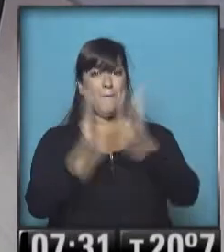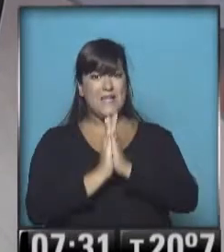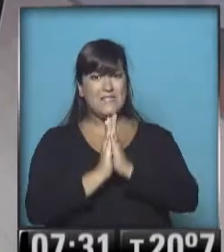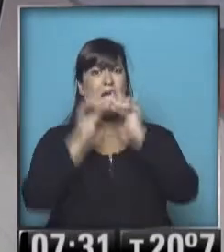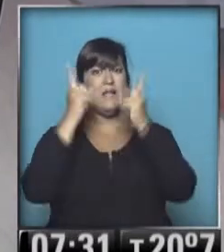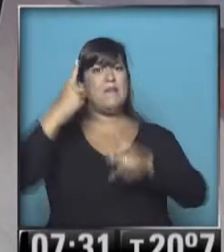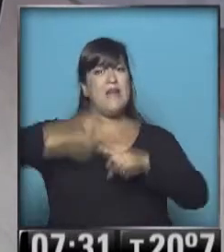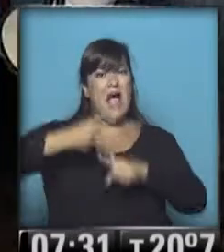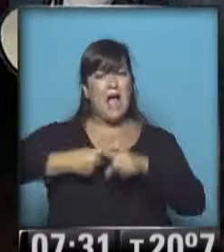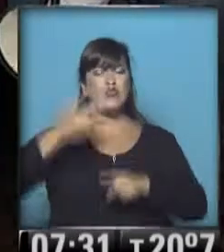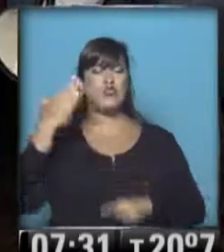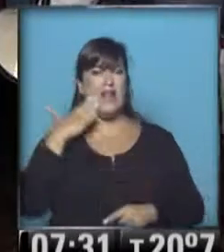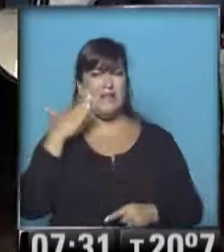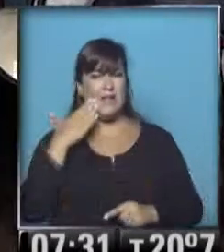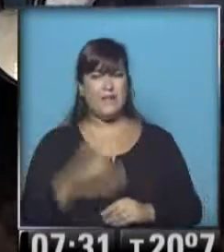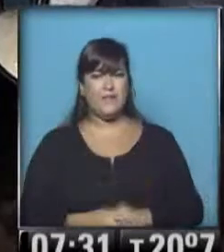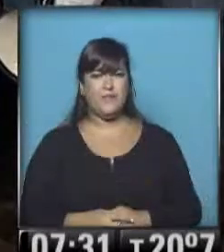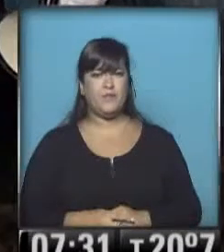actos por la tarde.